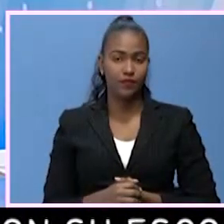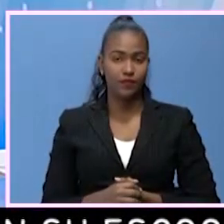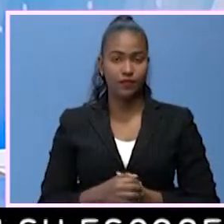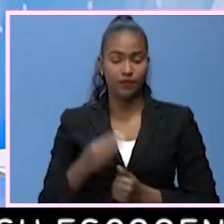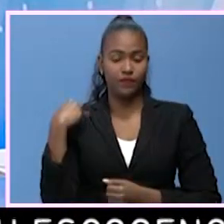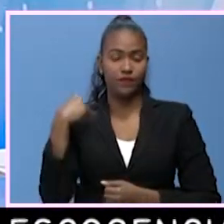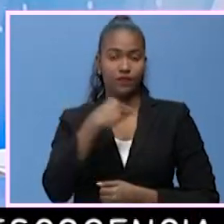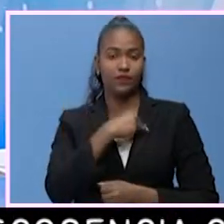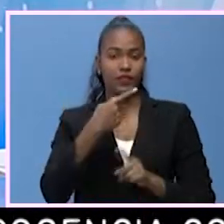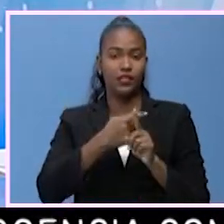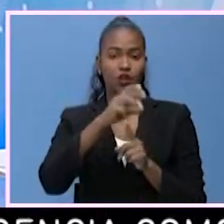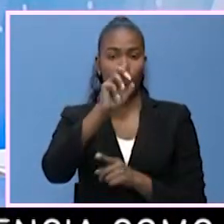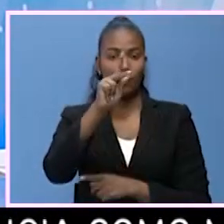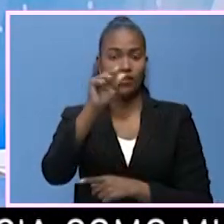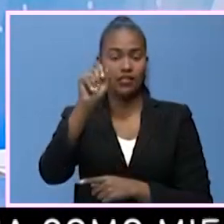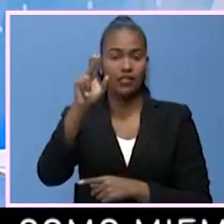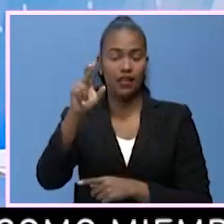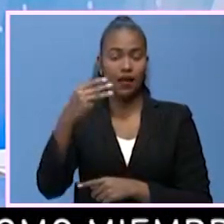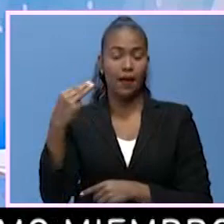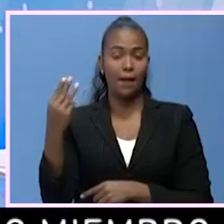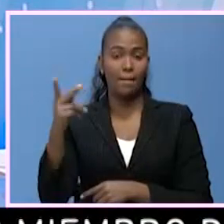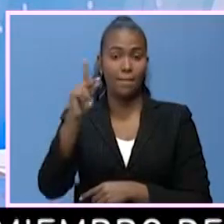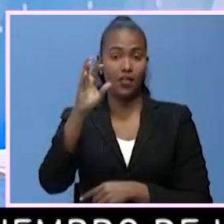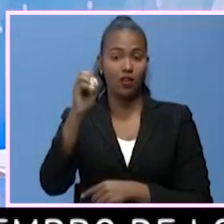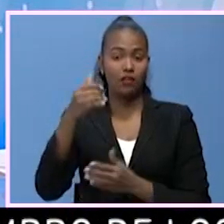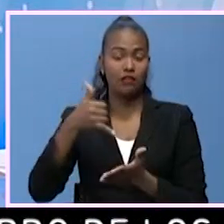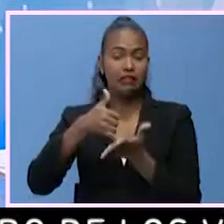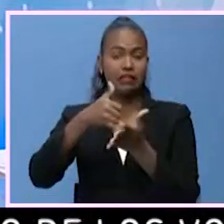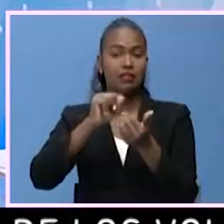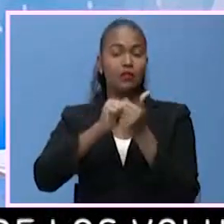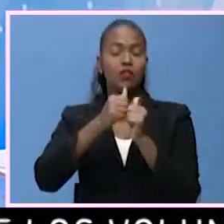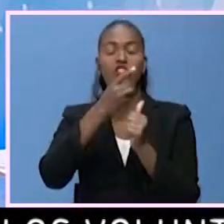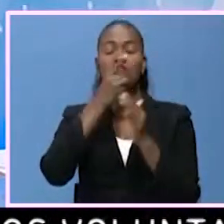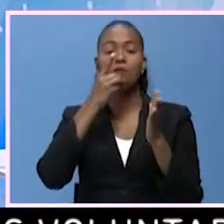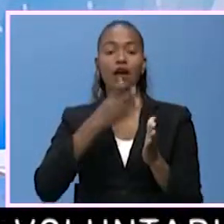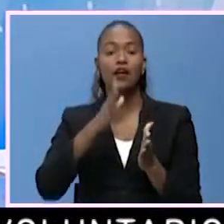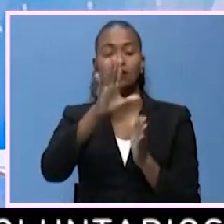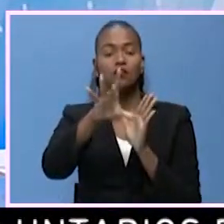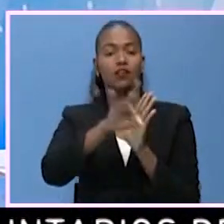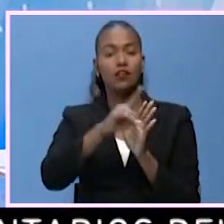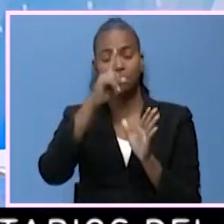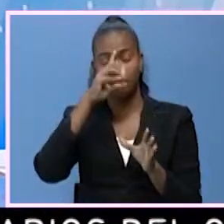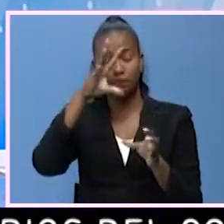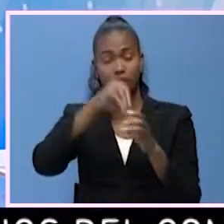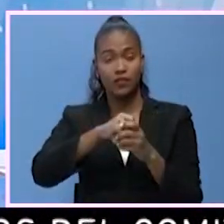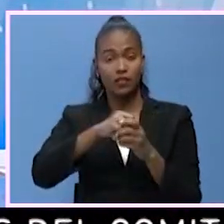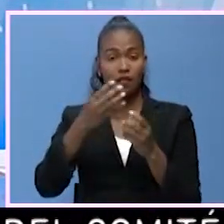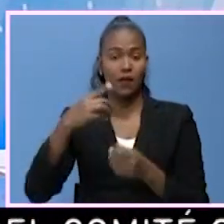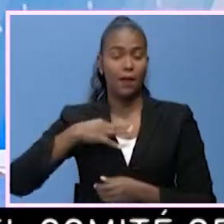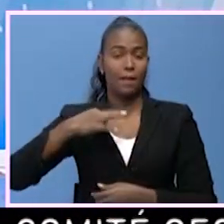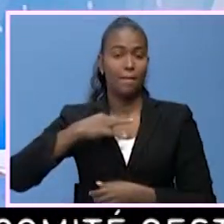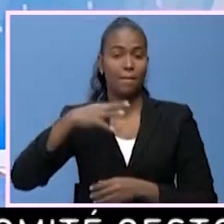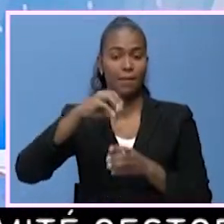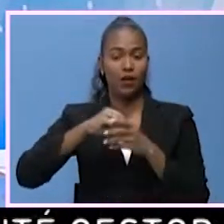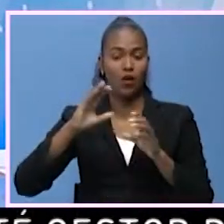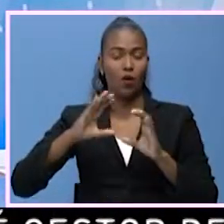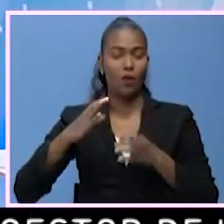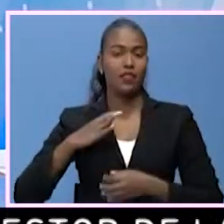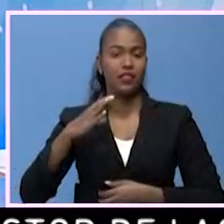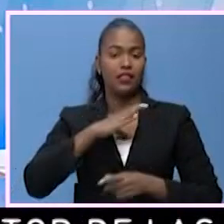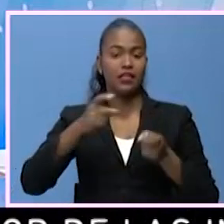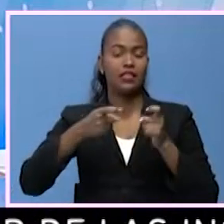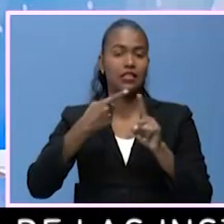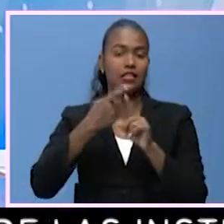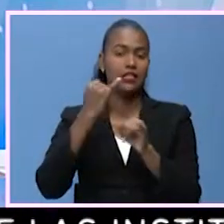El miembro de Cooperstown, Pedro Martínez, distingue a los deportistas dominicanos con su escogencia como integrante de los voluntarios del Comité Gestor de